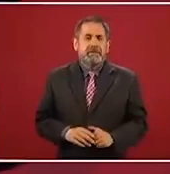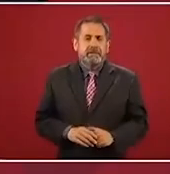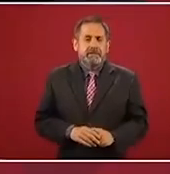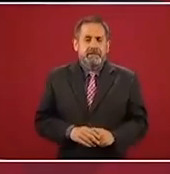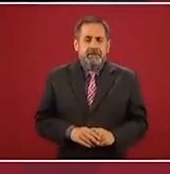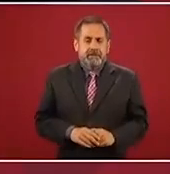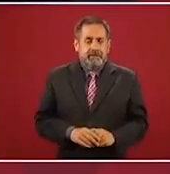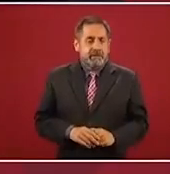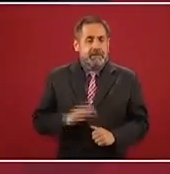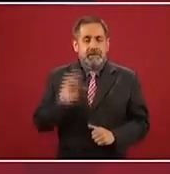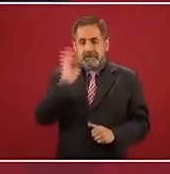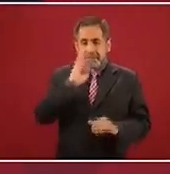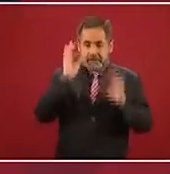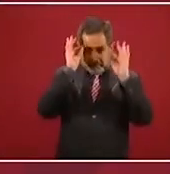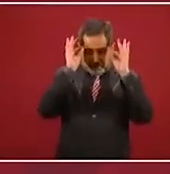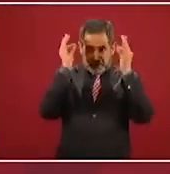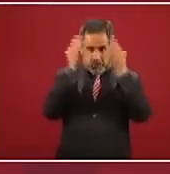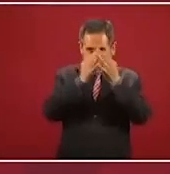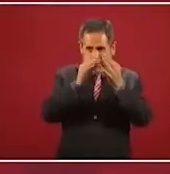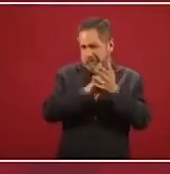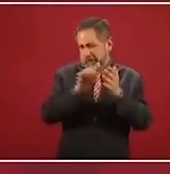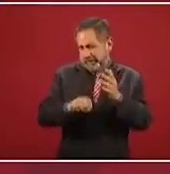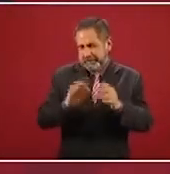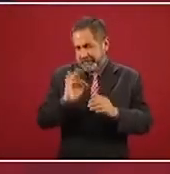si aduanas te dicen, ¿no?